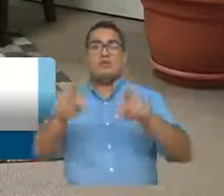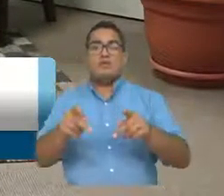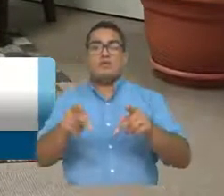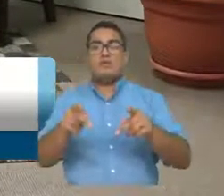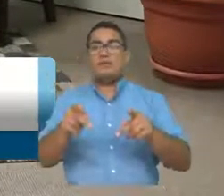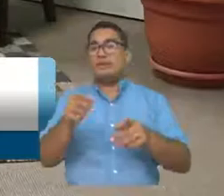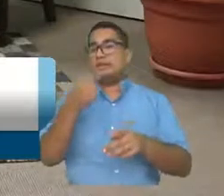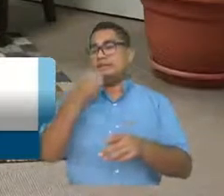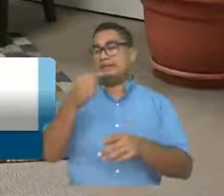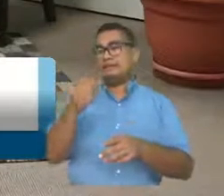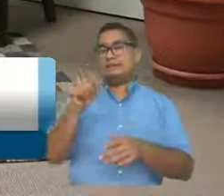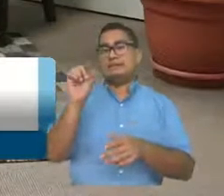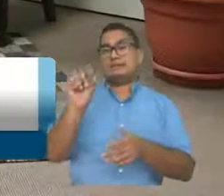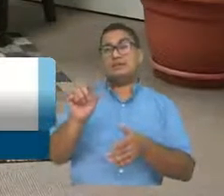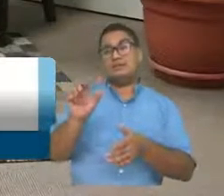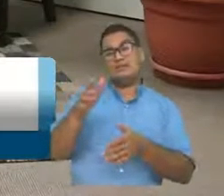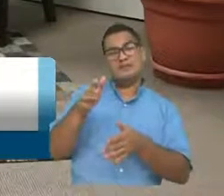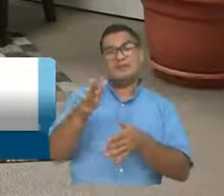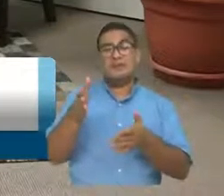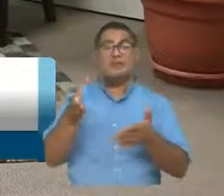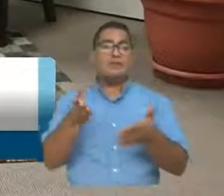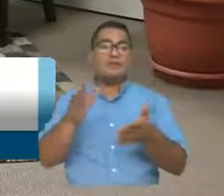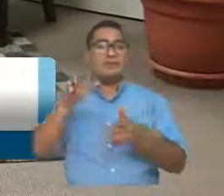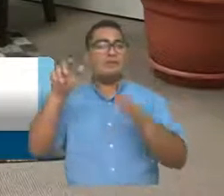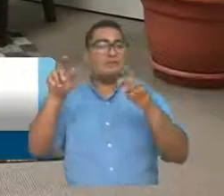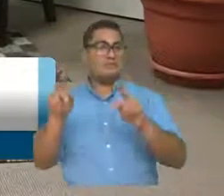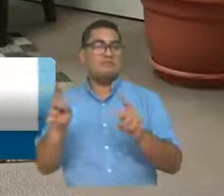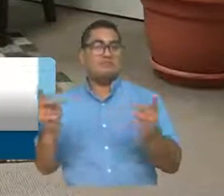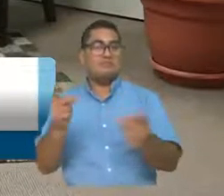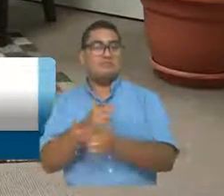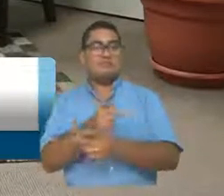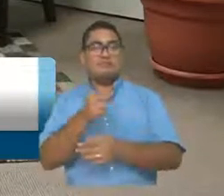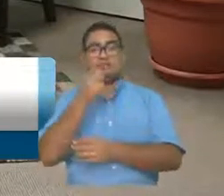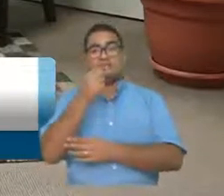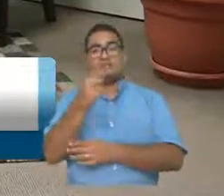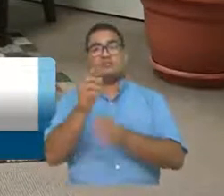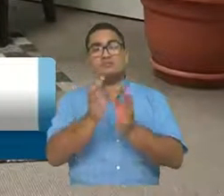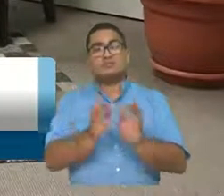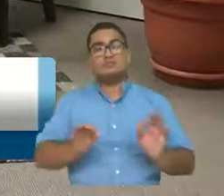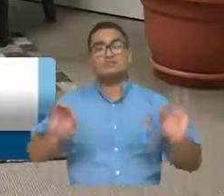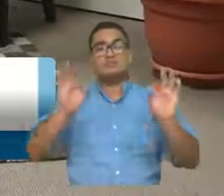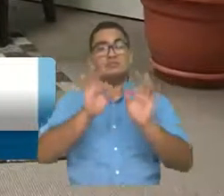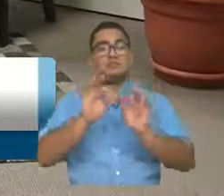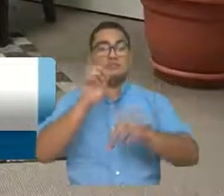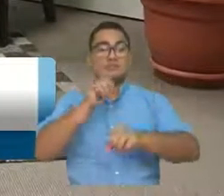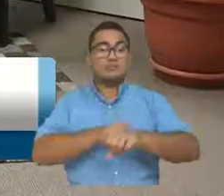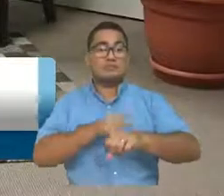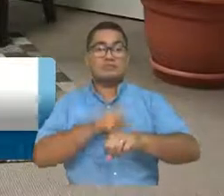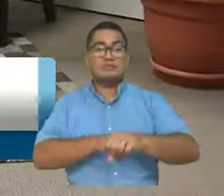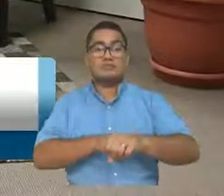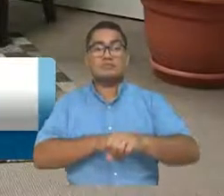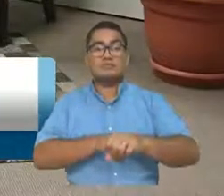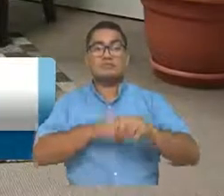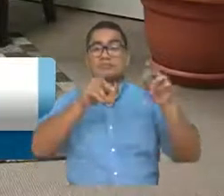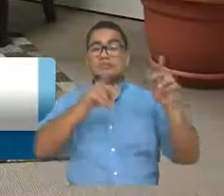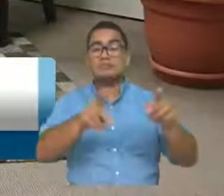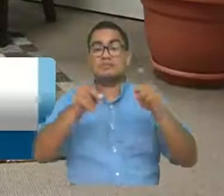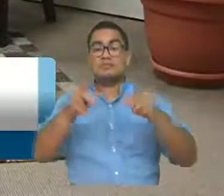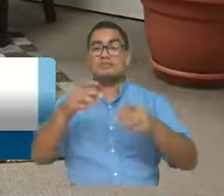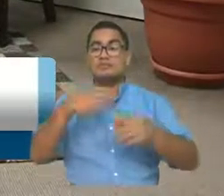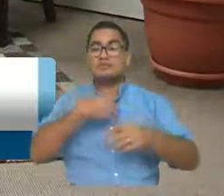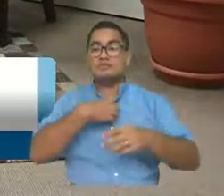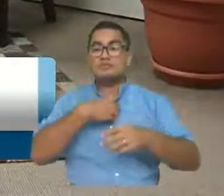extrema, grave. Así es. Sí. Que no todo el mundo llega, es un porcentaje menor. Gracias a Dios es un porcentaje. Gracias a Dios, ¿verdad? Pero